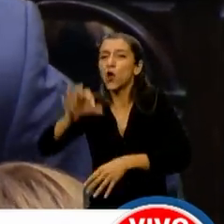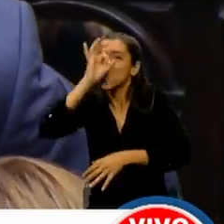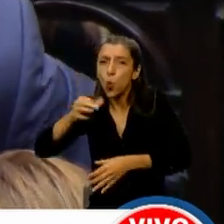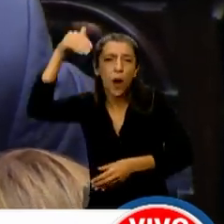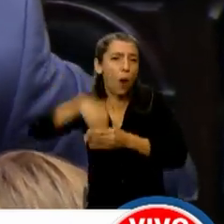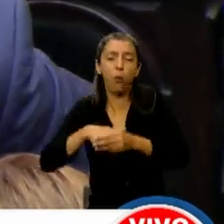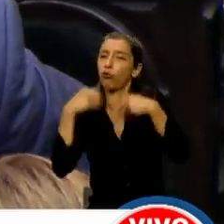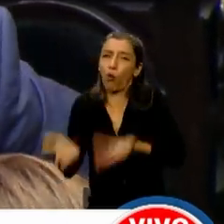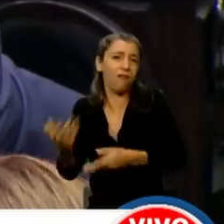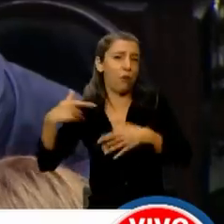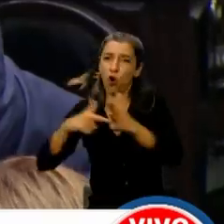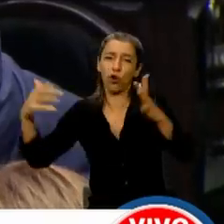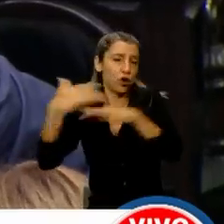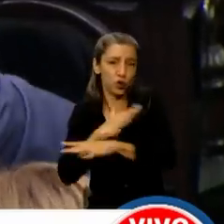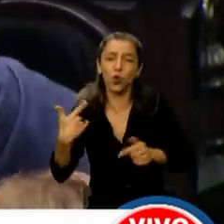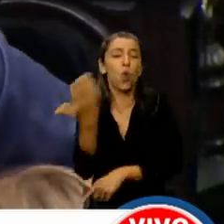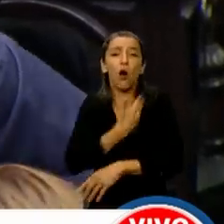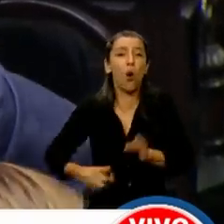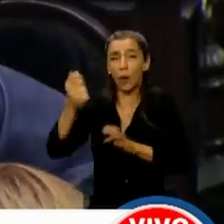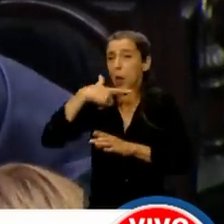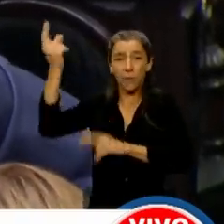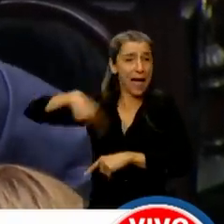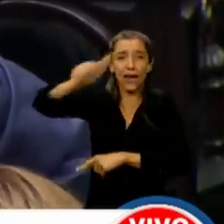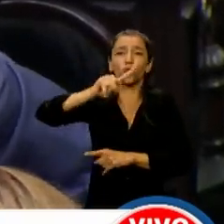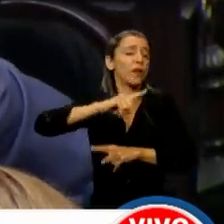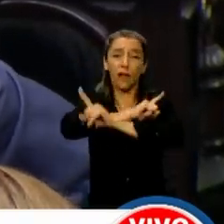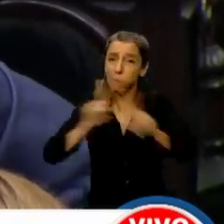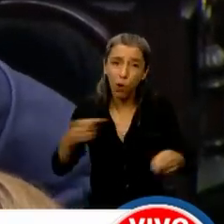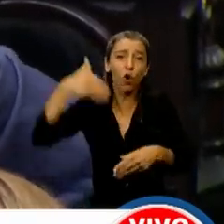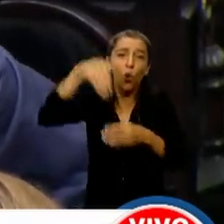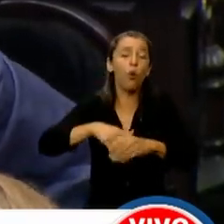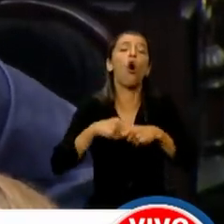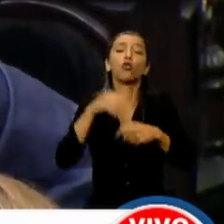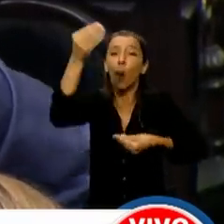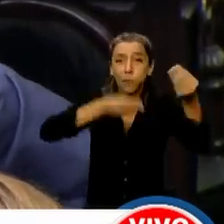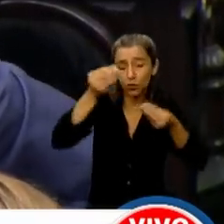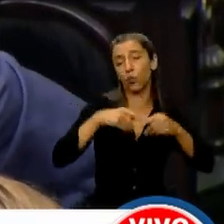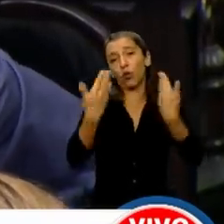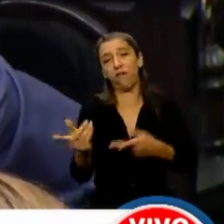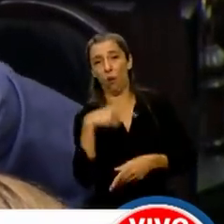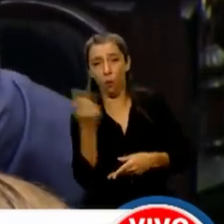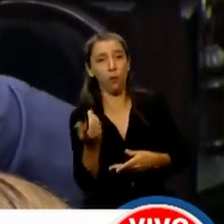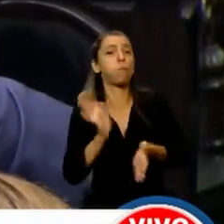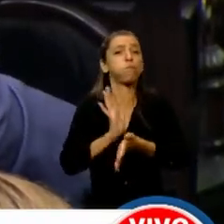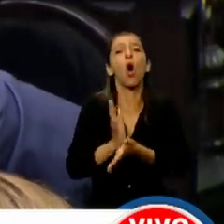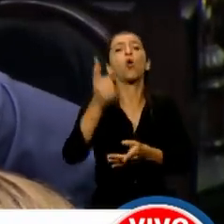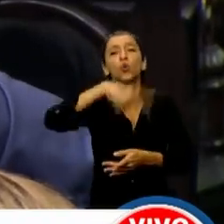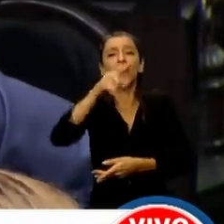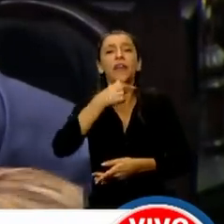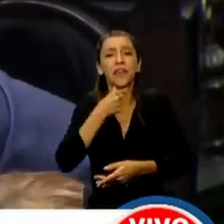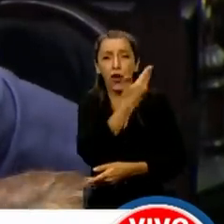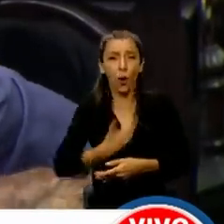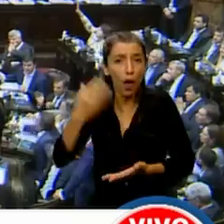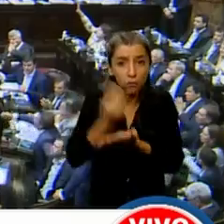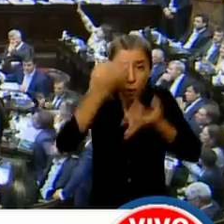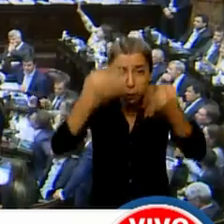votó un presupuesto quien el gobierno de mauricio macri nunca lo votar un presupuesto si quieres borrar dios lo ve no los días